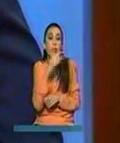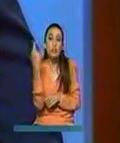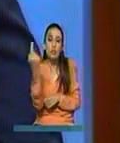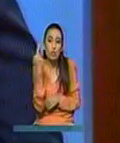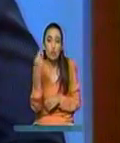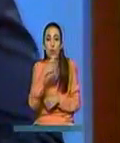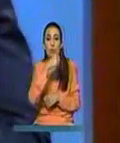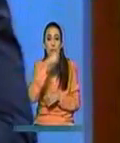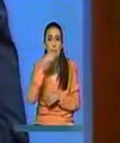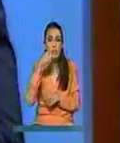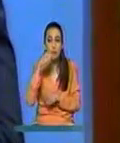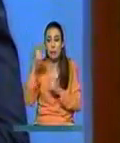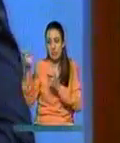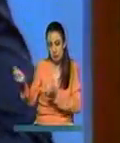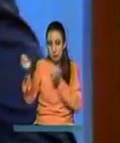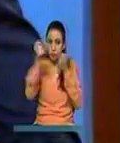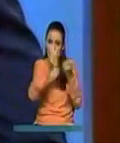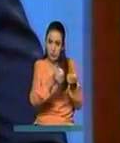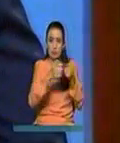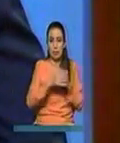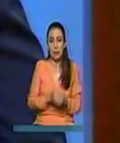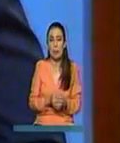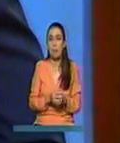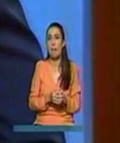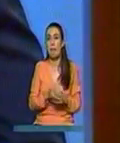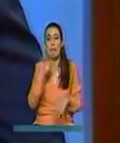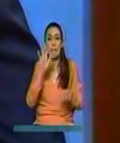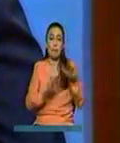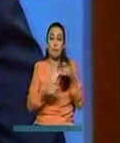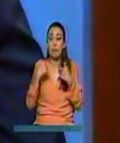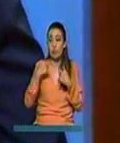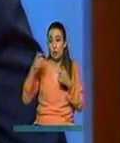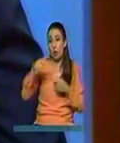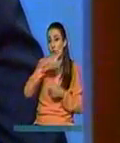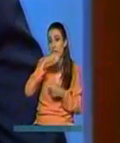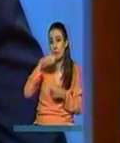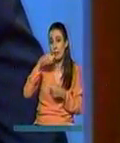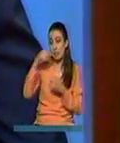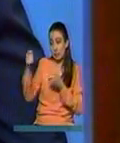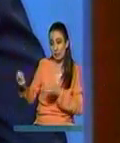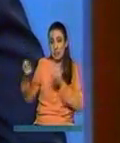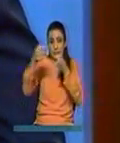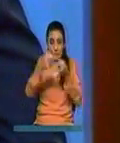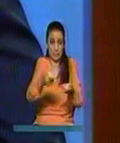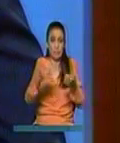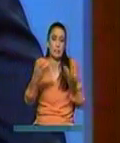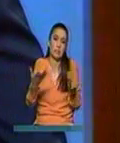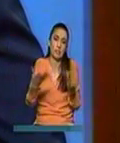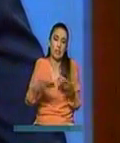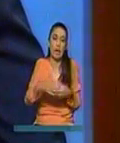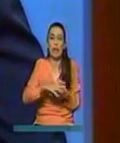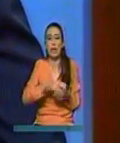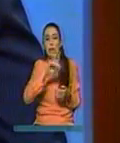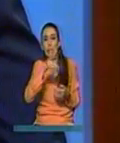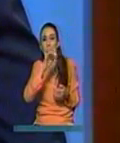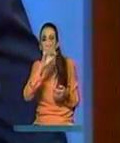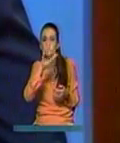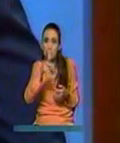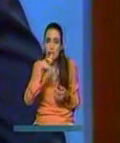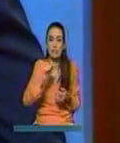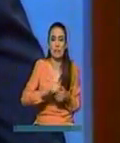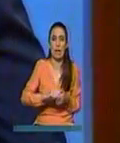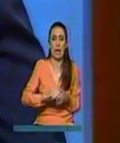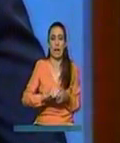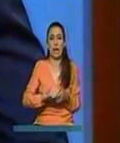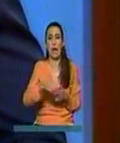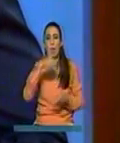beber, tiene sus limitaciones, que puede ser, yo te ofrezco bebidas fermentadas, cerveza, chicha, sidra, kombucha,